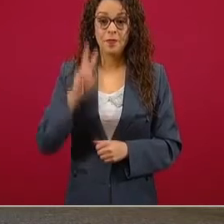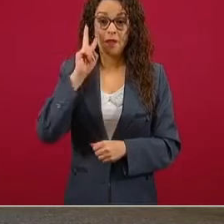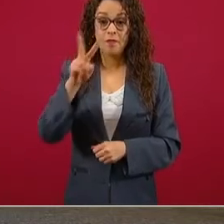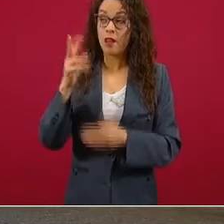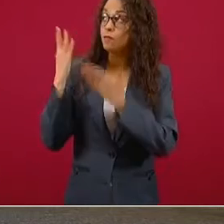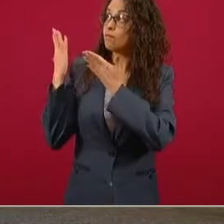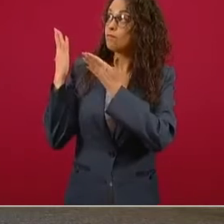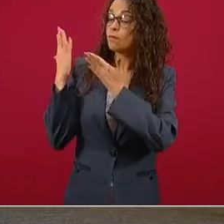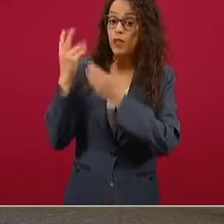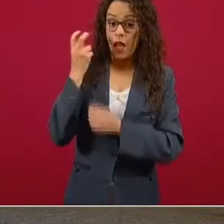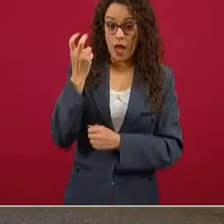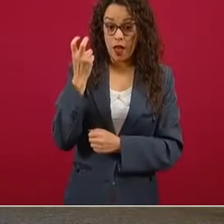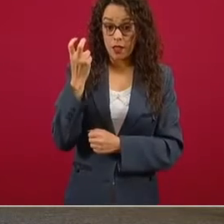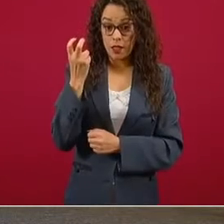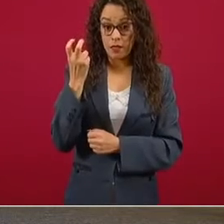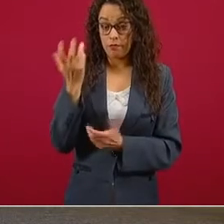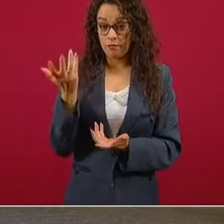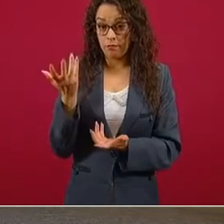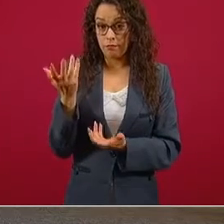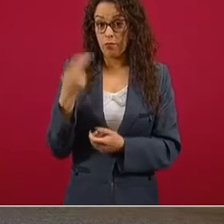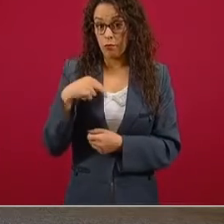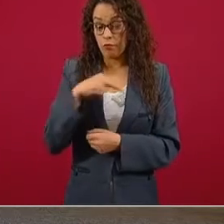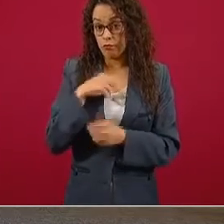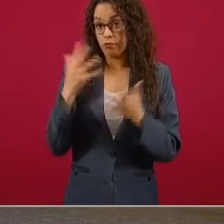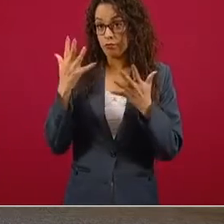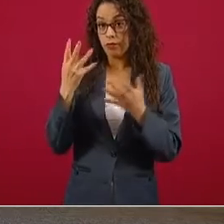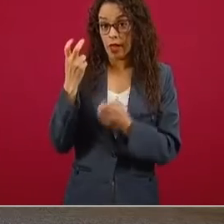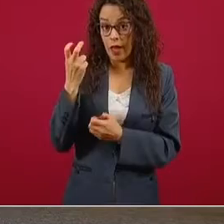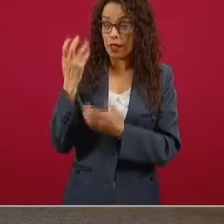Eso es lo que queremos, ¿no? Bueno, desearíamos que…